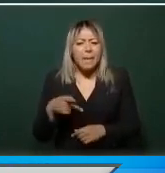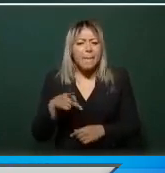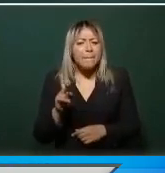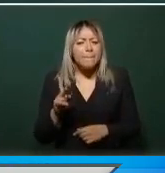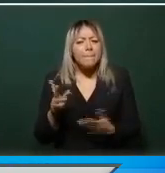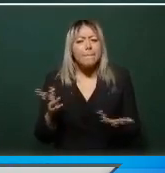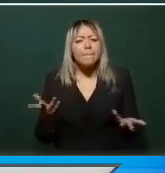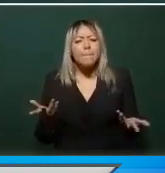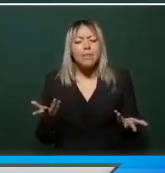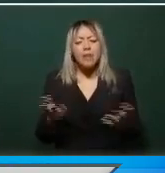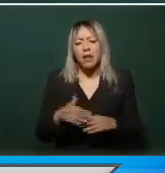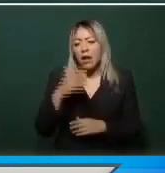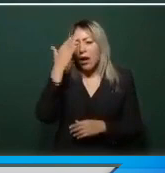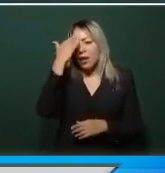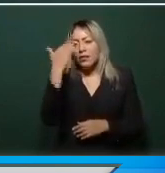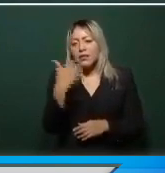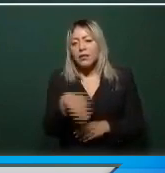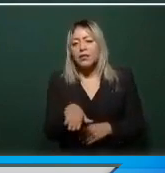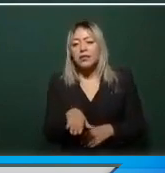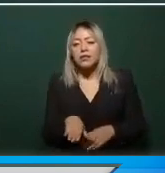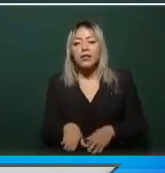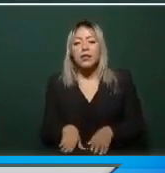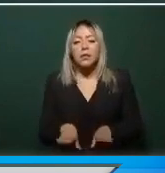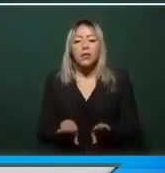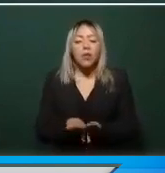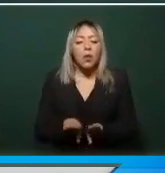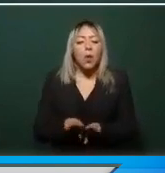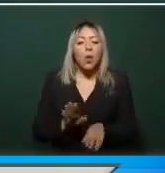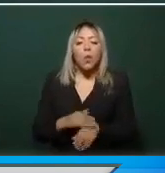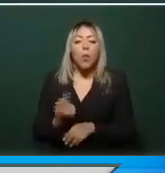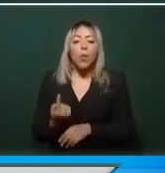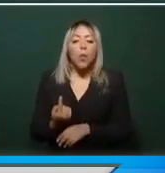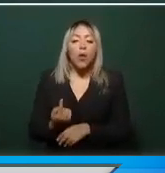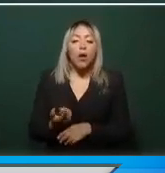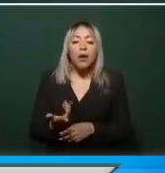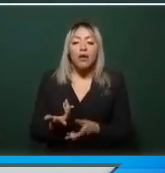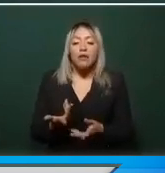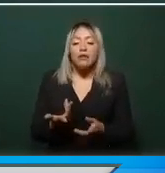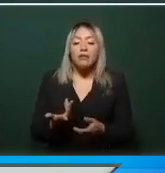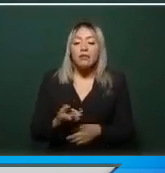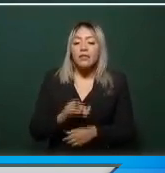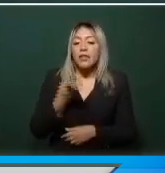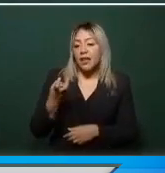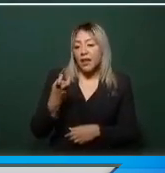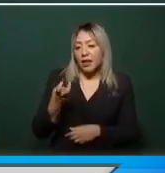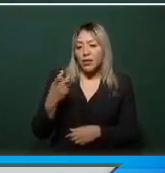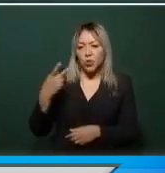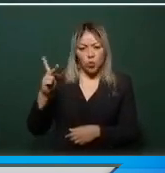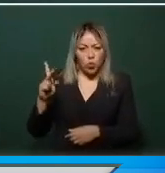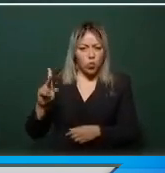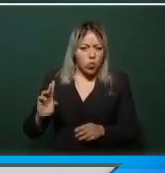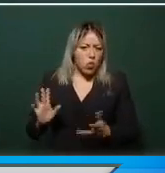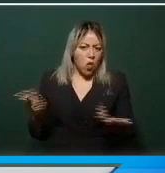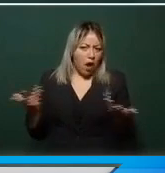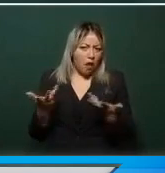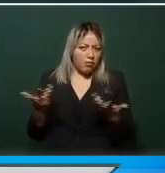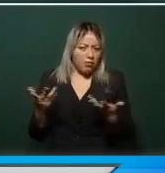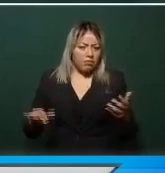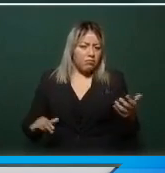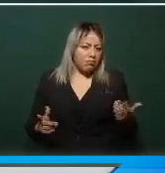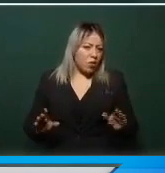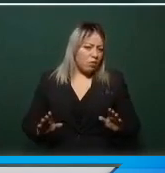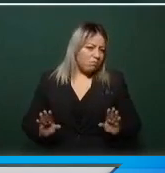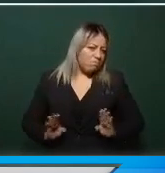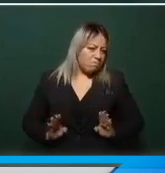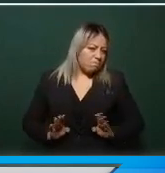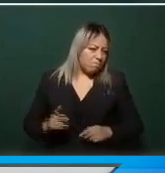en la economía, lo que provocó el día de ayer una variación en la bolsa de valores. El presidente destaca que hay un sesgo en la información que se difunde.